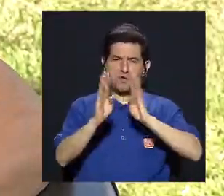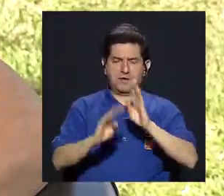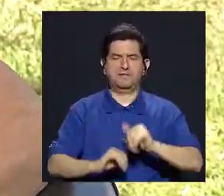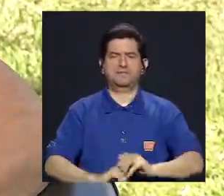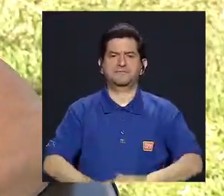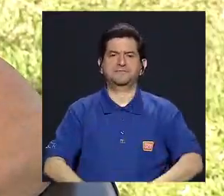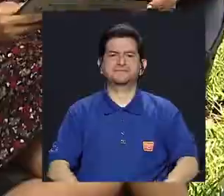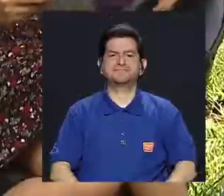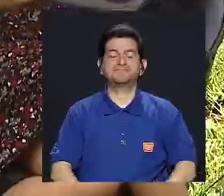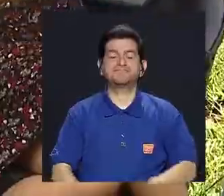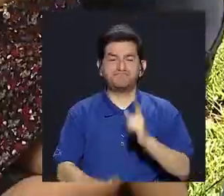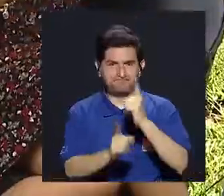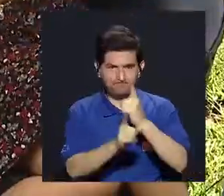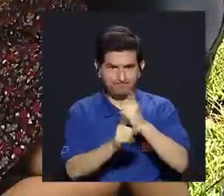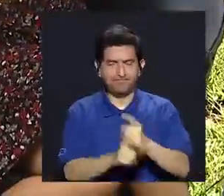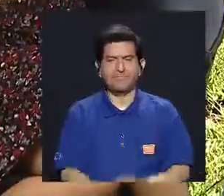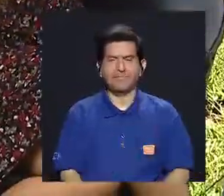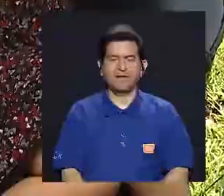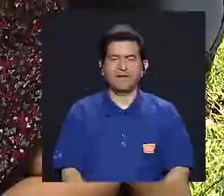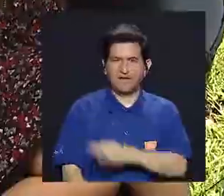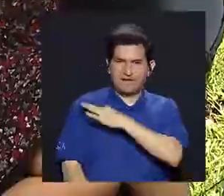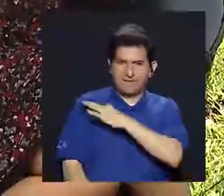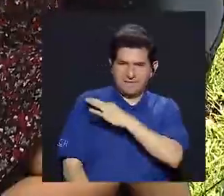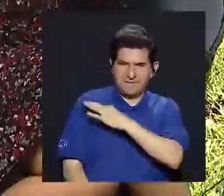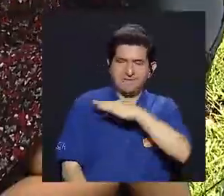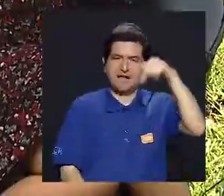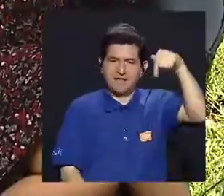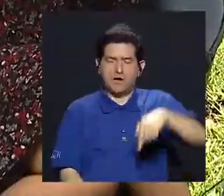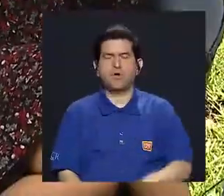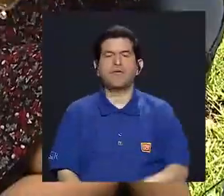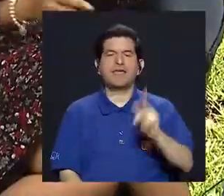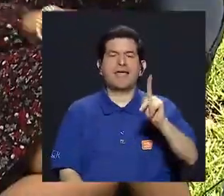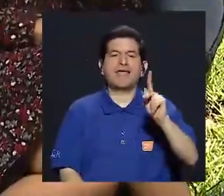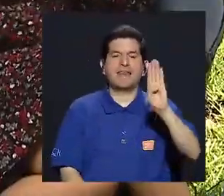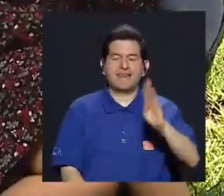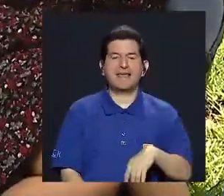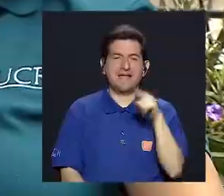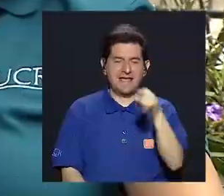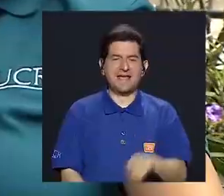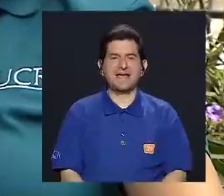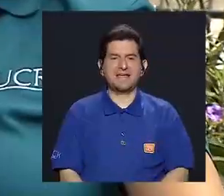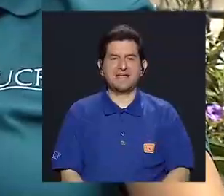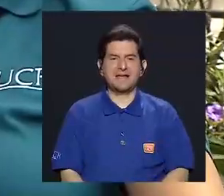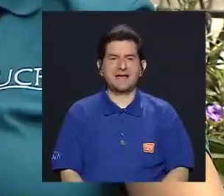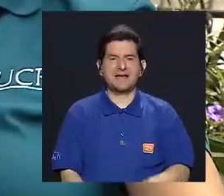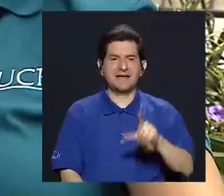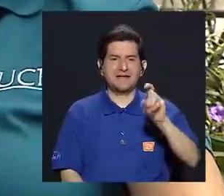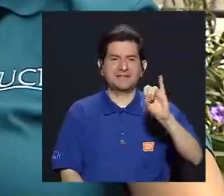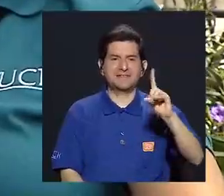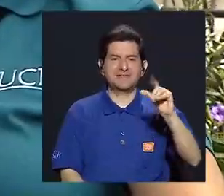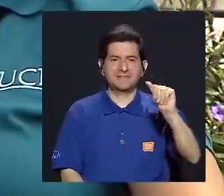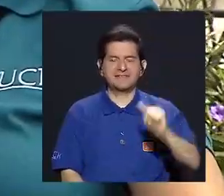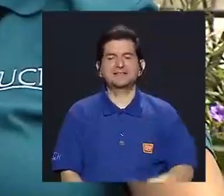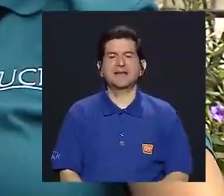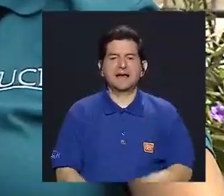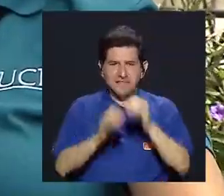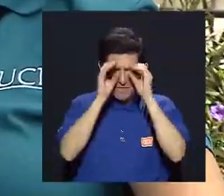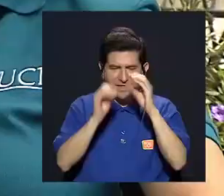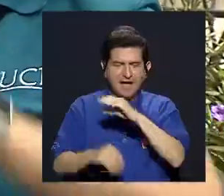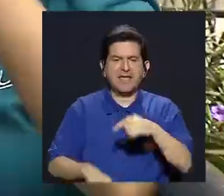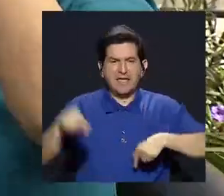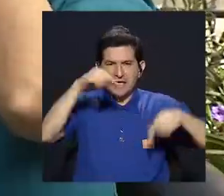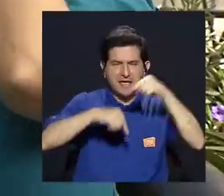conversar él con los implicados así es para ello nos acompaña el día de hoy que navarra ante fededer licenciada en microbiología y